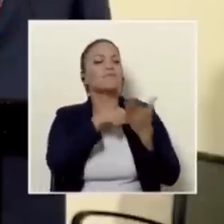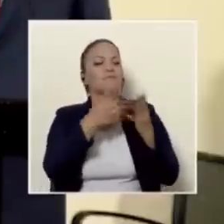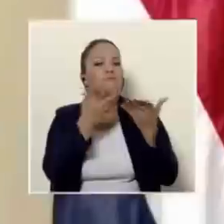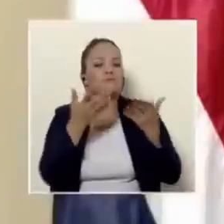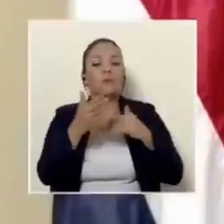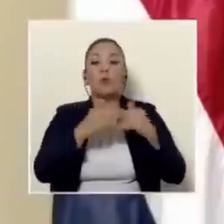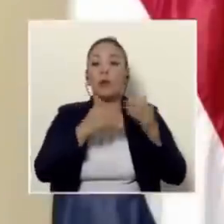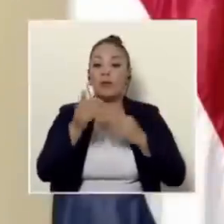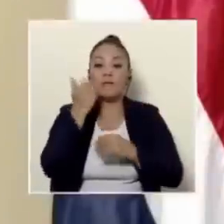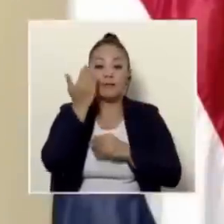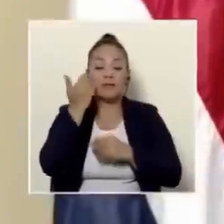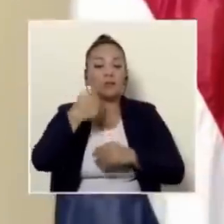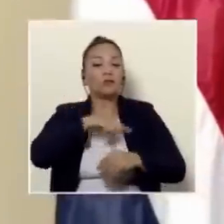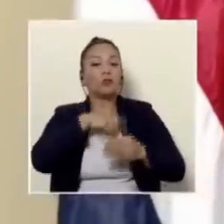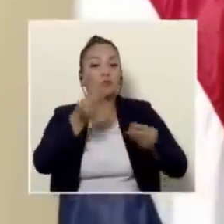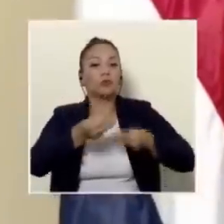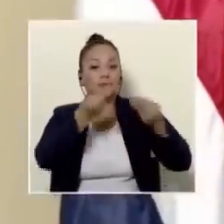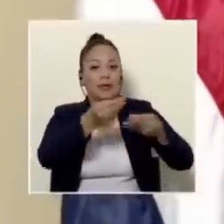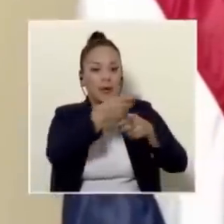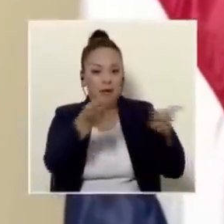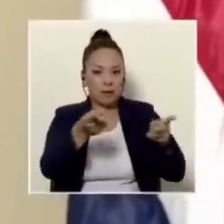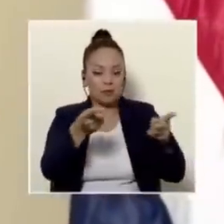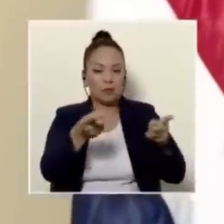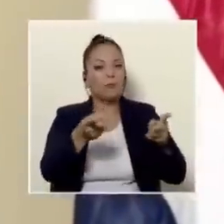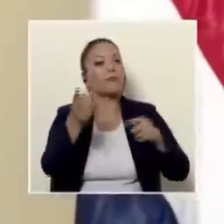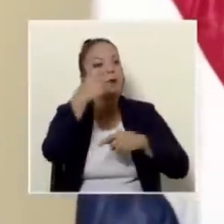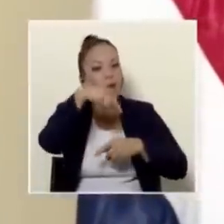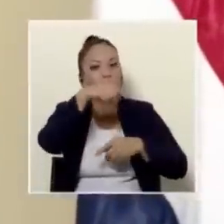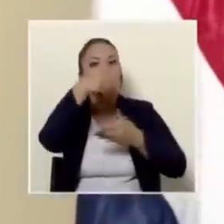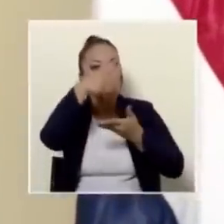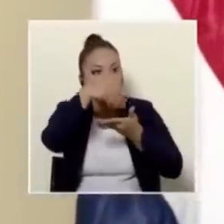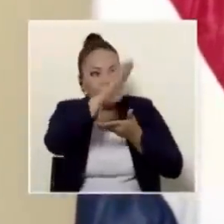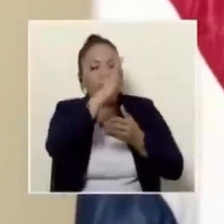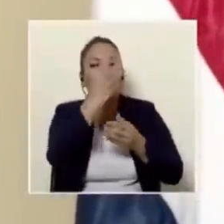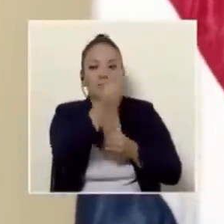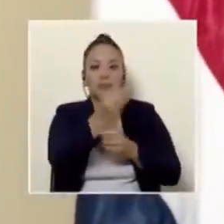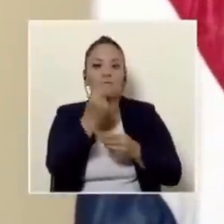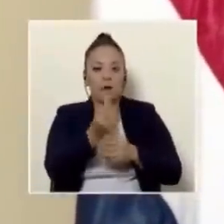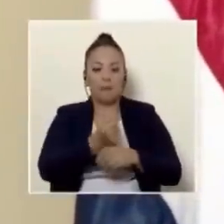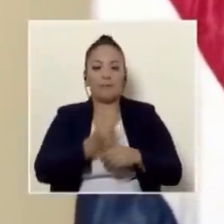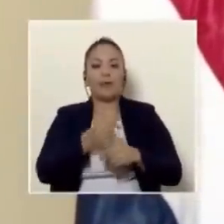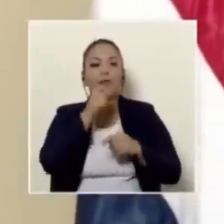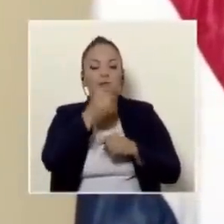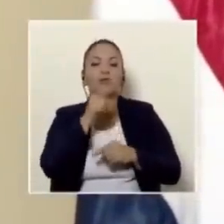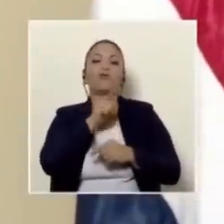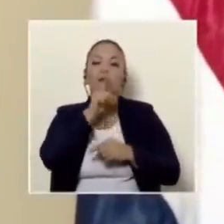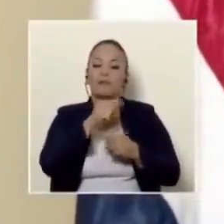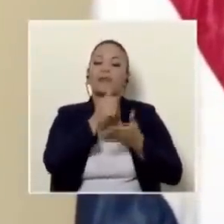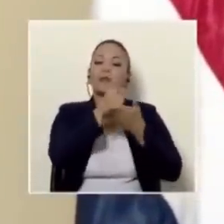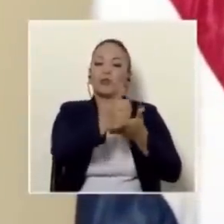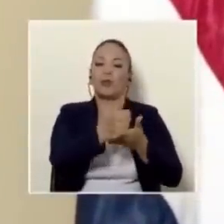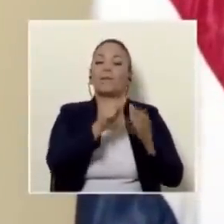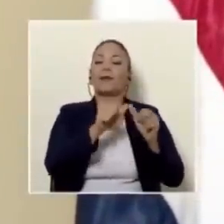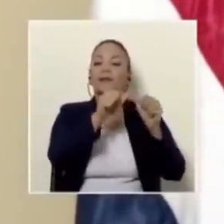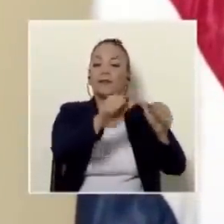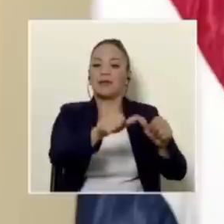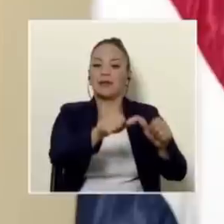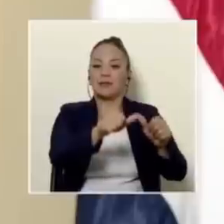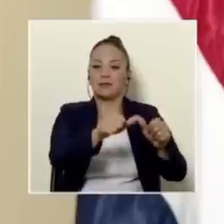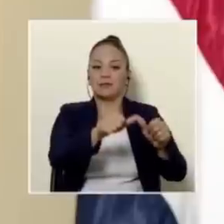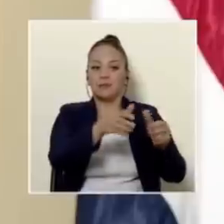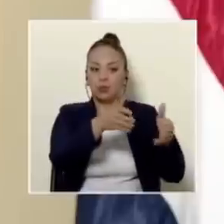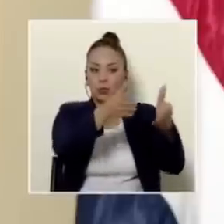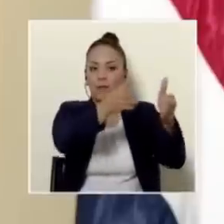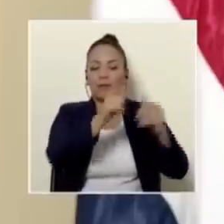cualquier facilidad que les podamos dar para que ellos se vayan más rápido es lo que realmente les ayuda a continuar en su